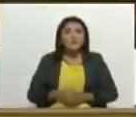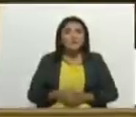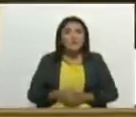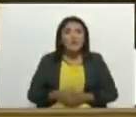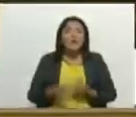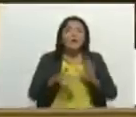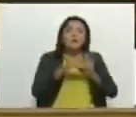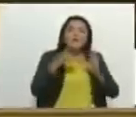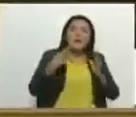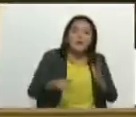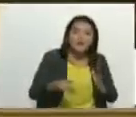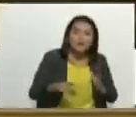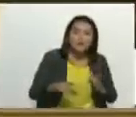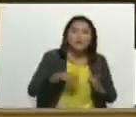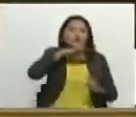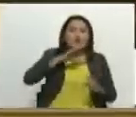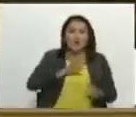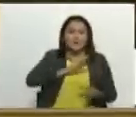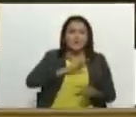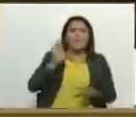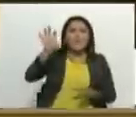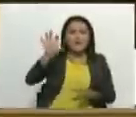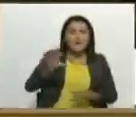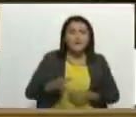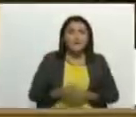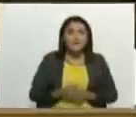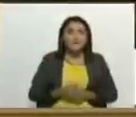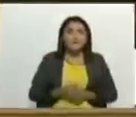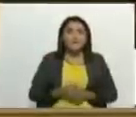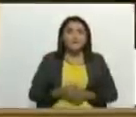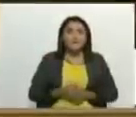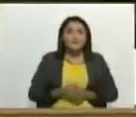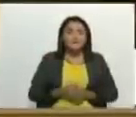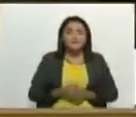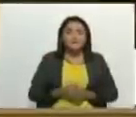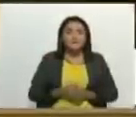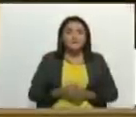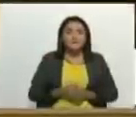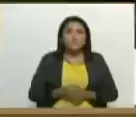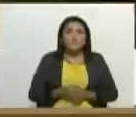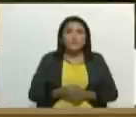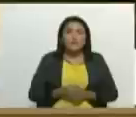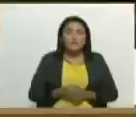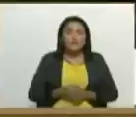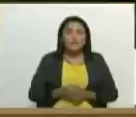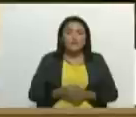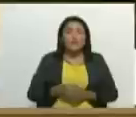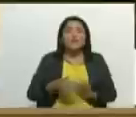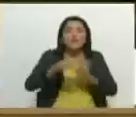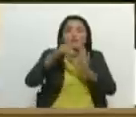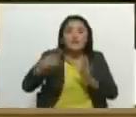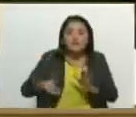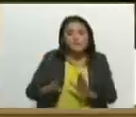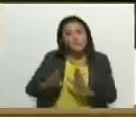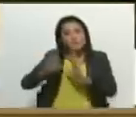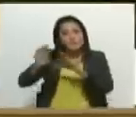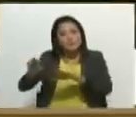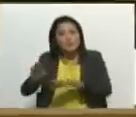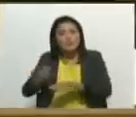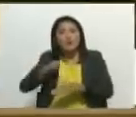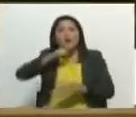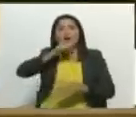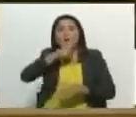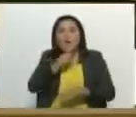histórica, el derecho a la reivindicación de nuestros abuelos, que son los verdaderos